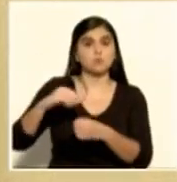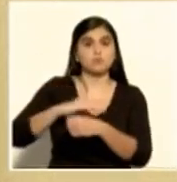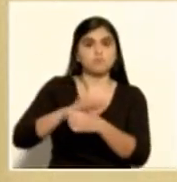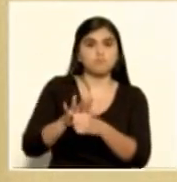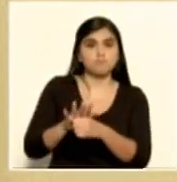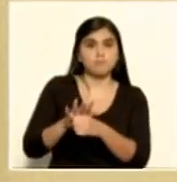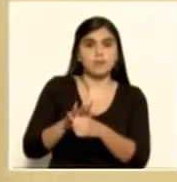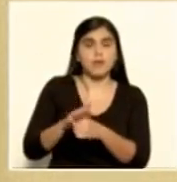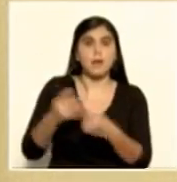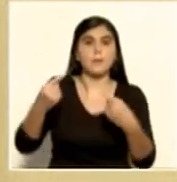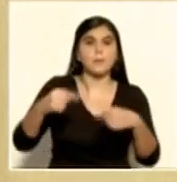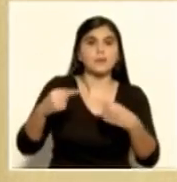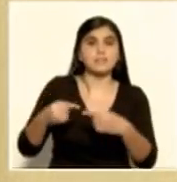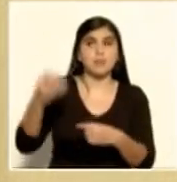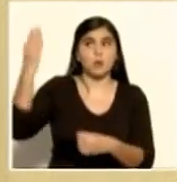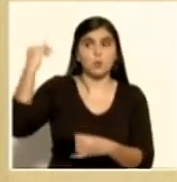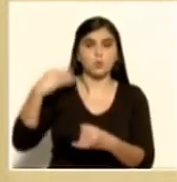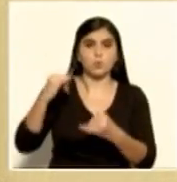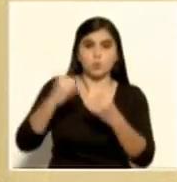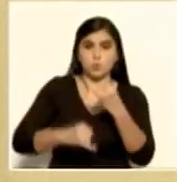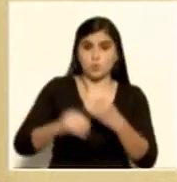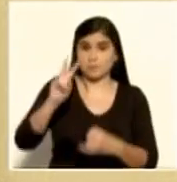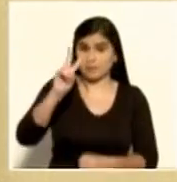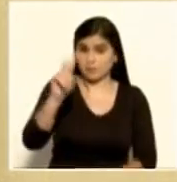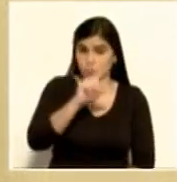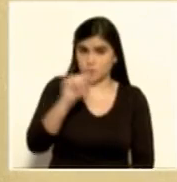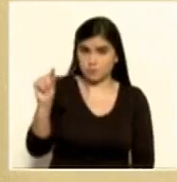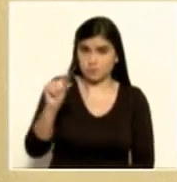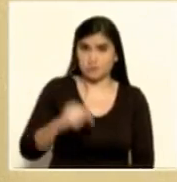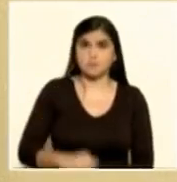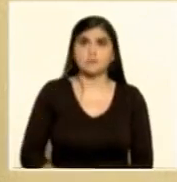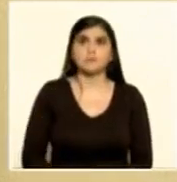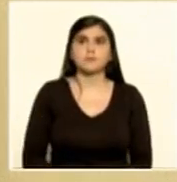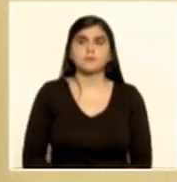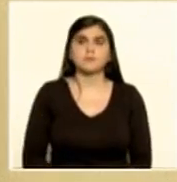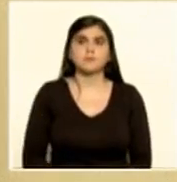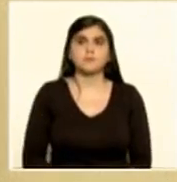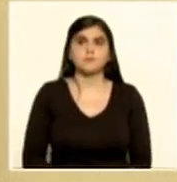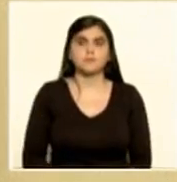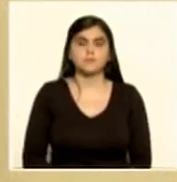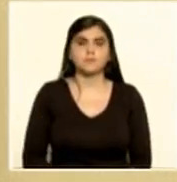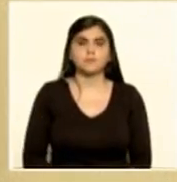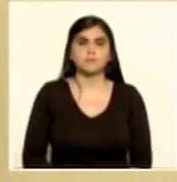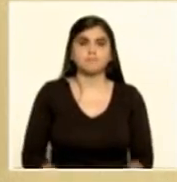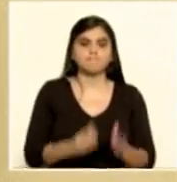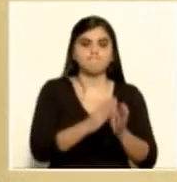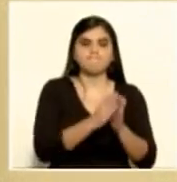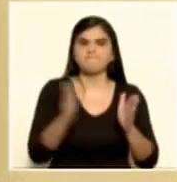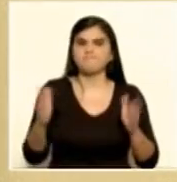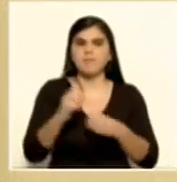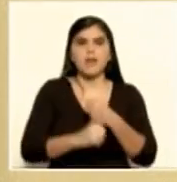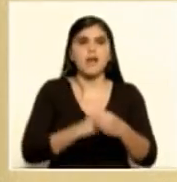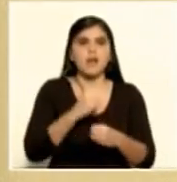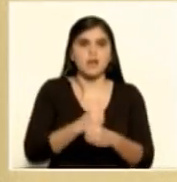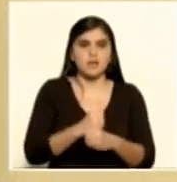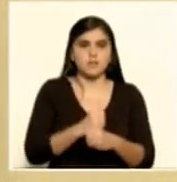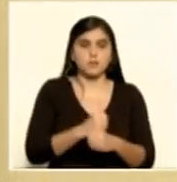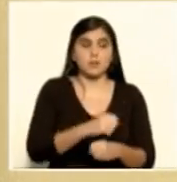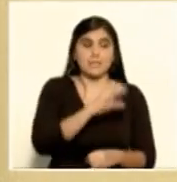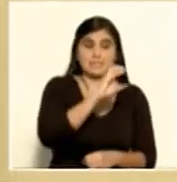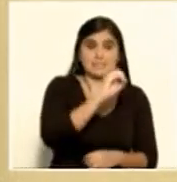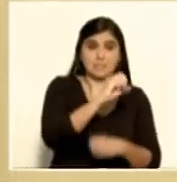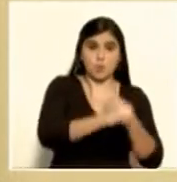las últimas 2 semanas, incluso un poco menos de las últimas 2 semanas. El rango de edad va desde los